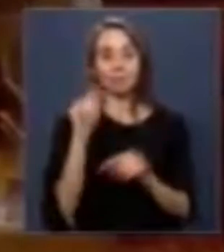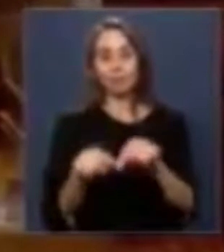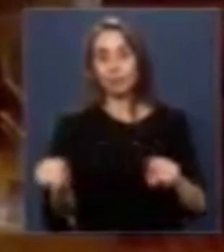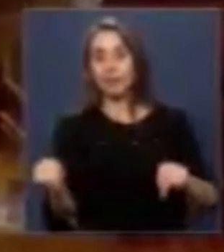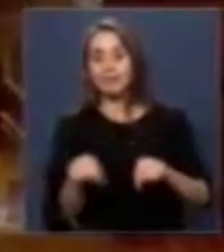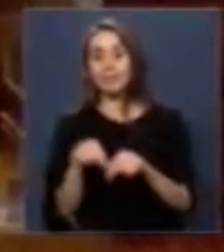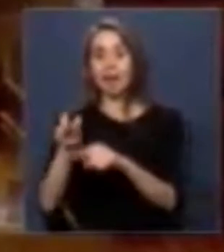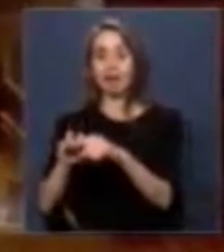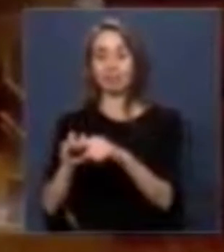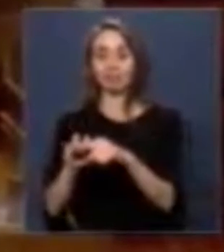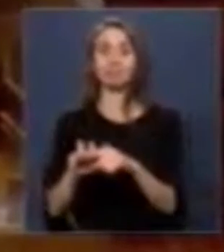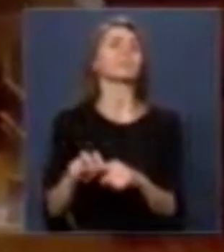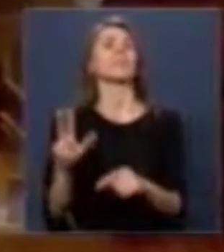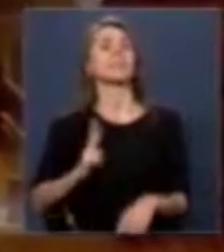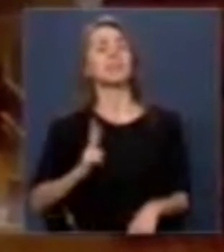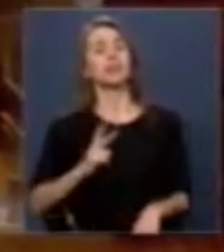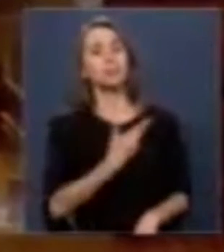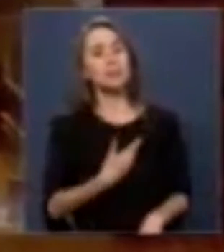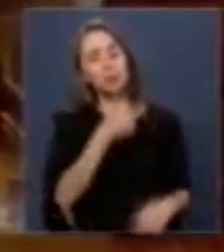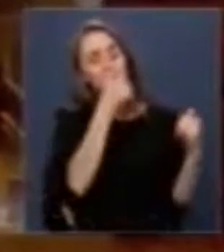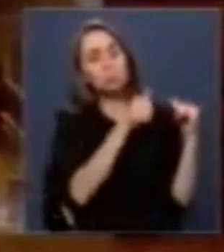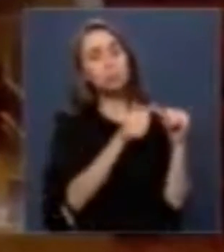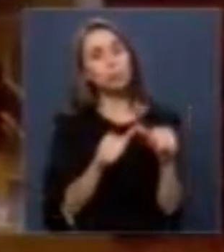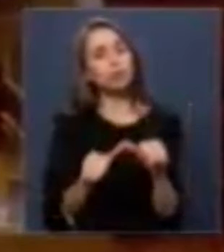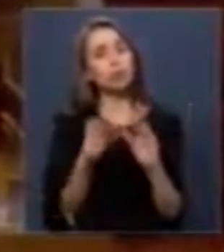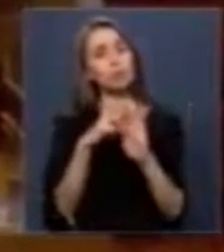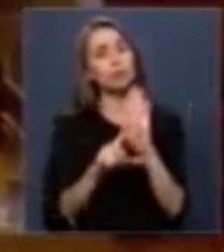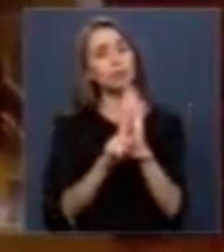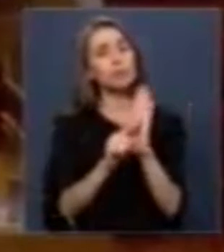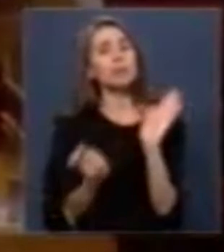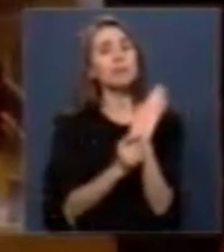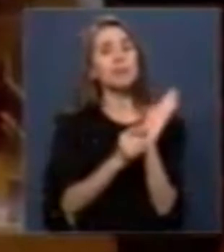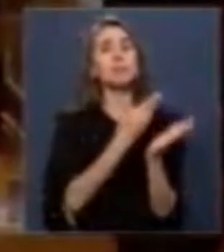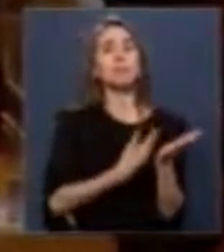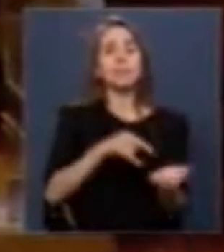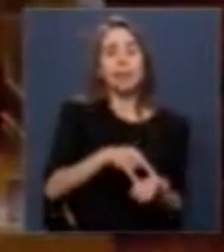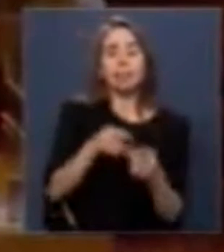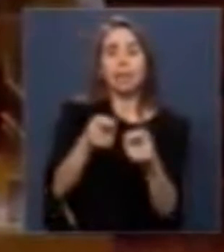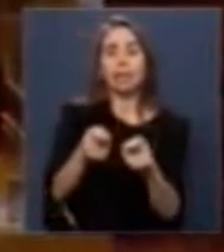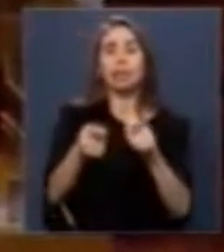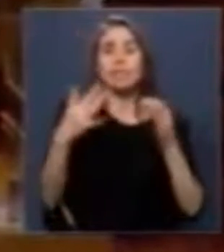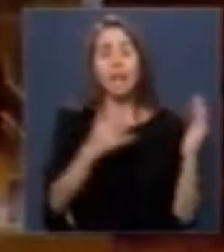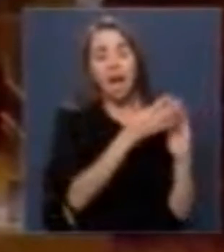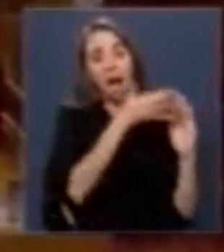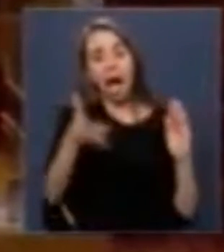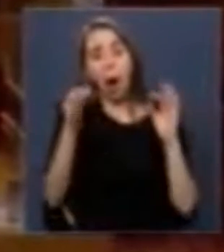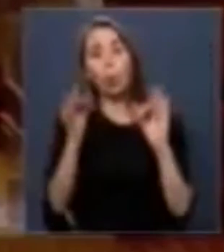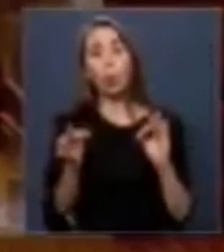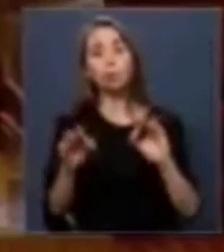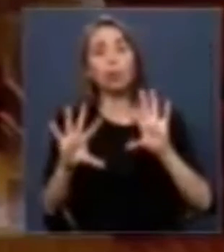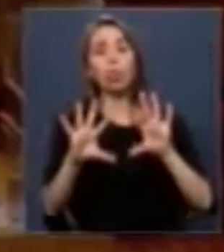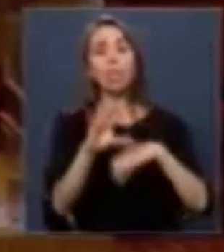Señor presidente, demasiado tiempo ha transcurrido desde el ingreso de este mensaje, exactamente 10 años, en los